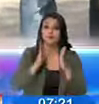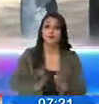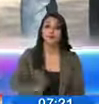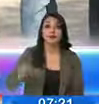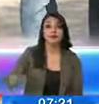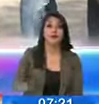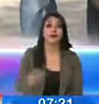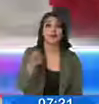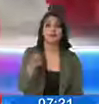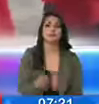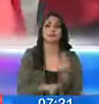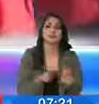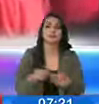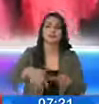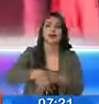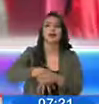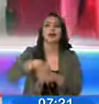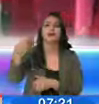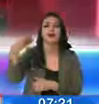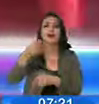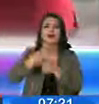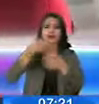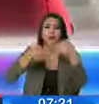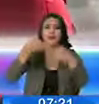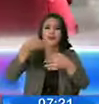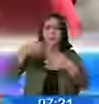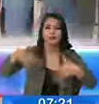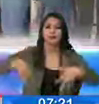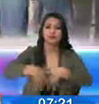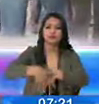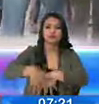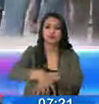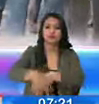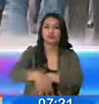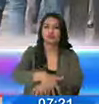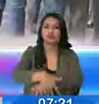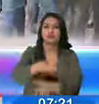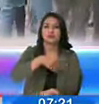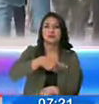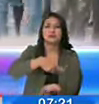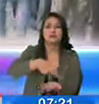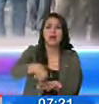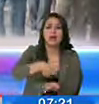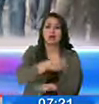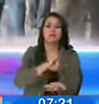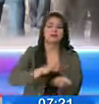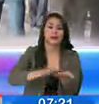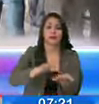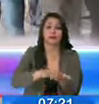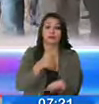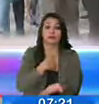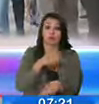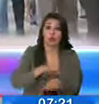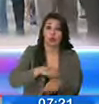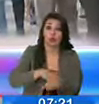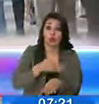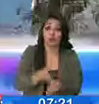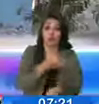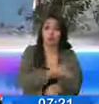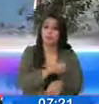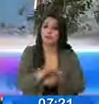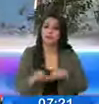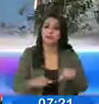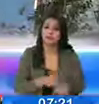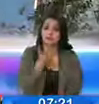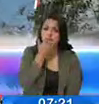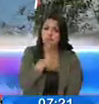se apostaron a las afueras del complejo, donde mencionaron que ellos no pueden pagar los errores que cometieron las administraciones pasadas,